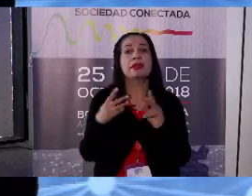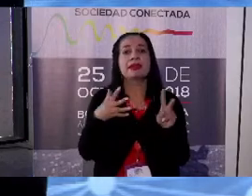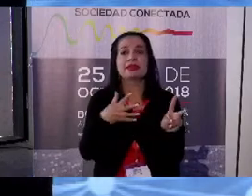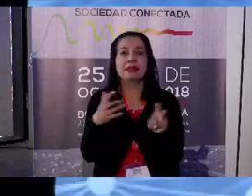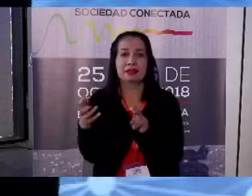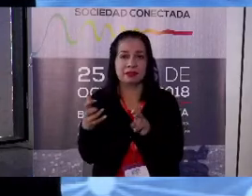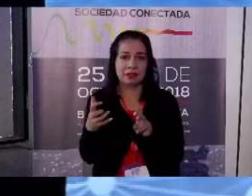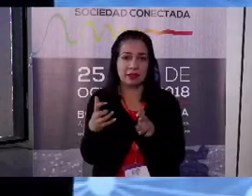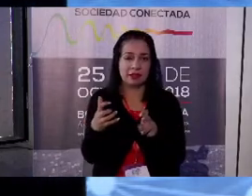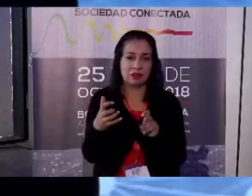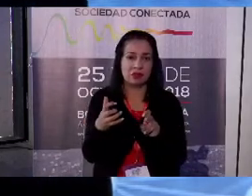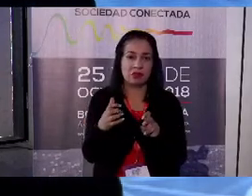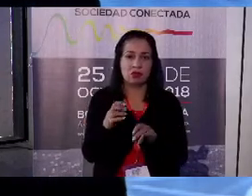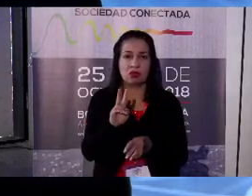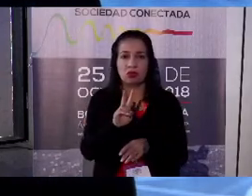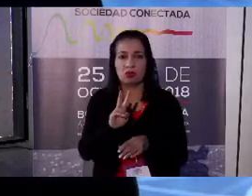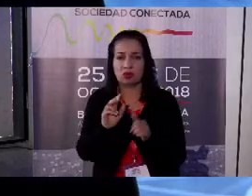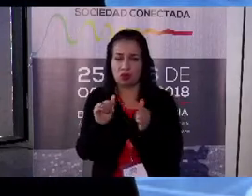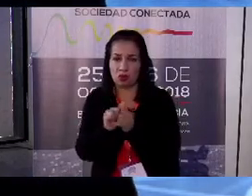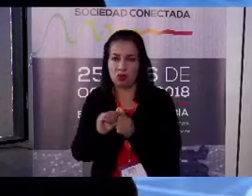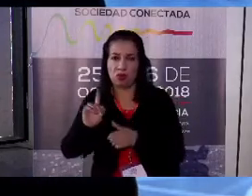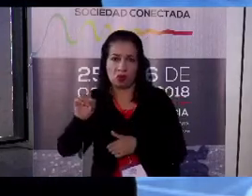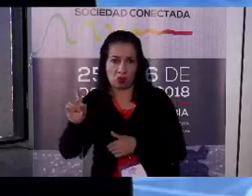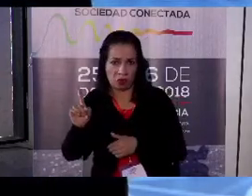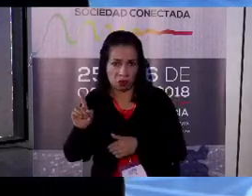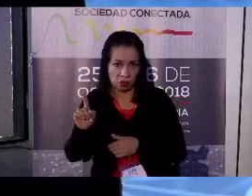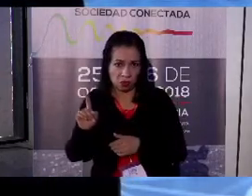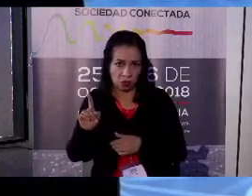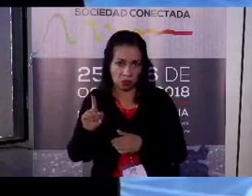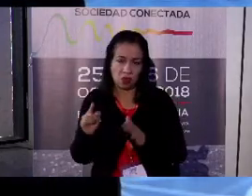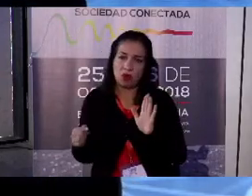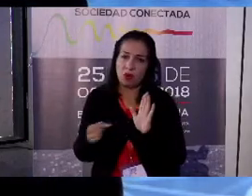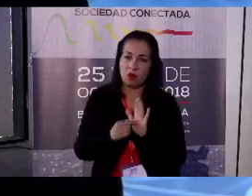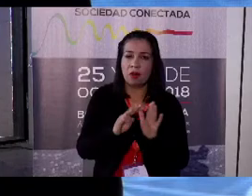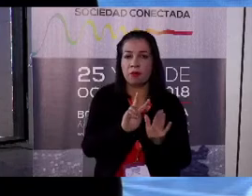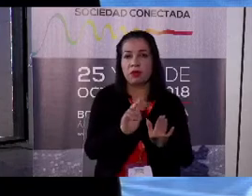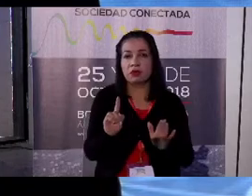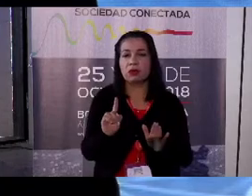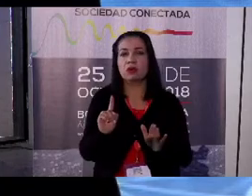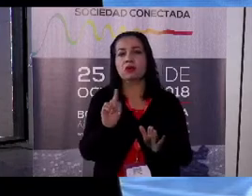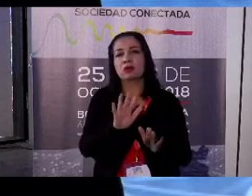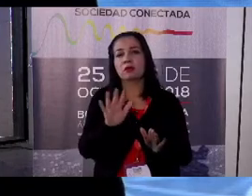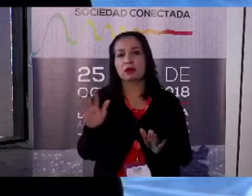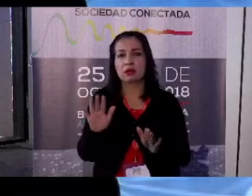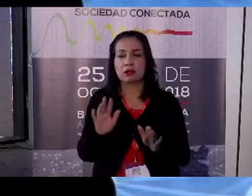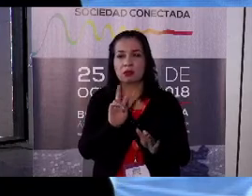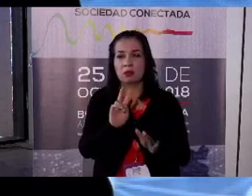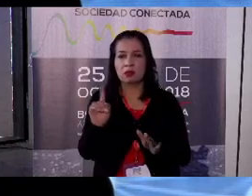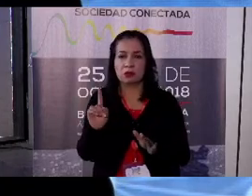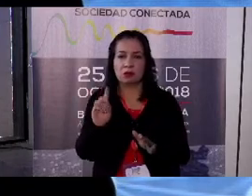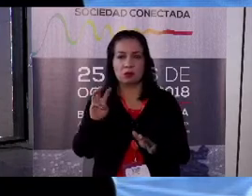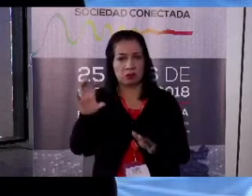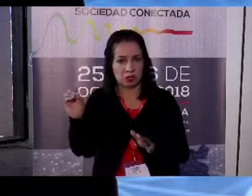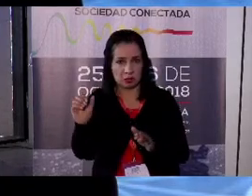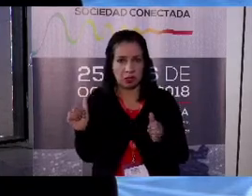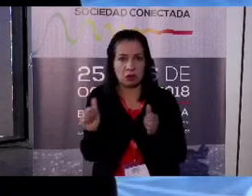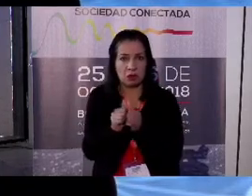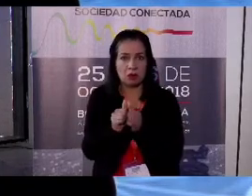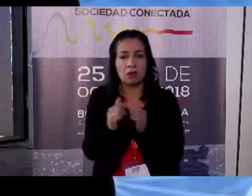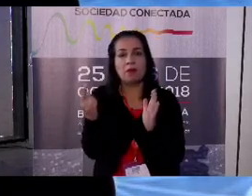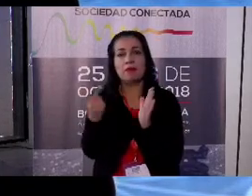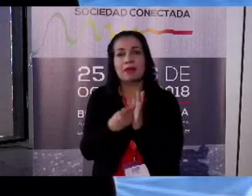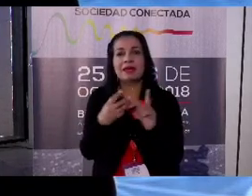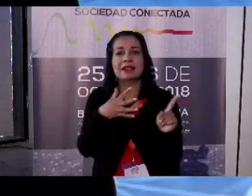con1 vamos concretamente a hablar del 2155 2180 con el apareado en 1700 allí no